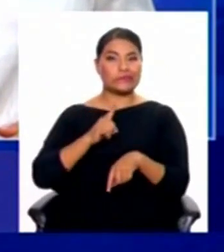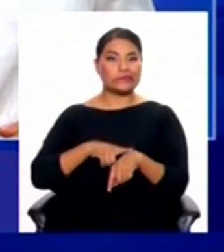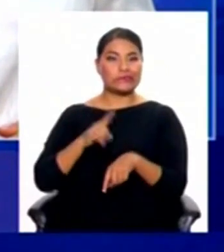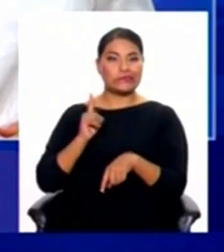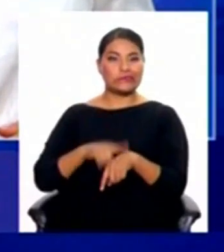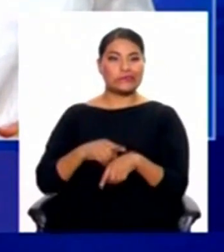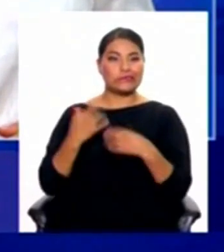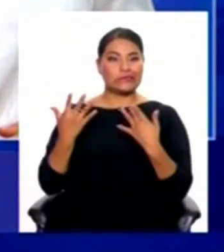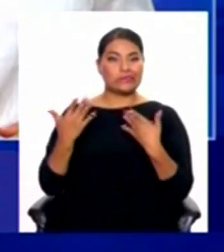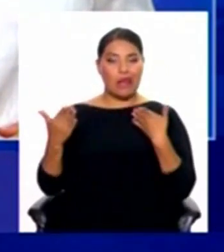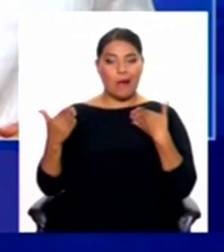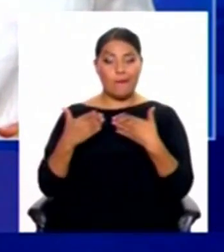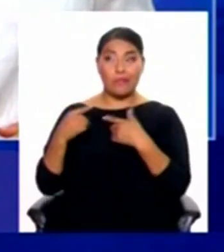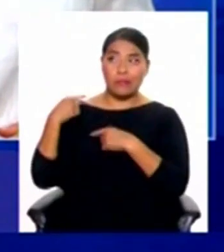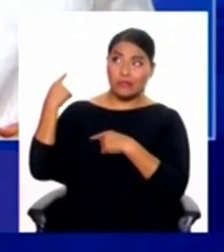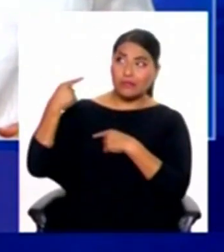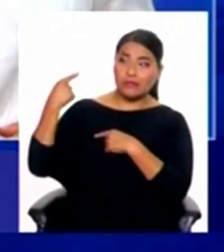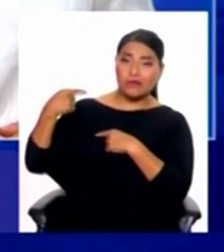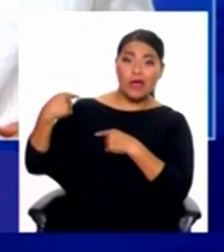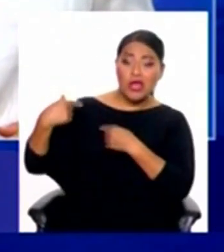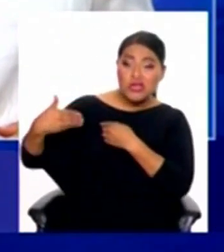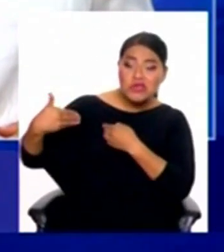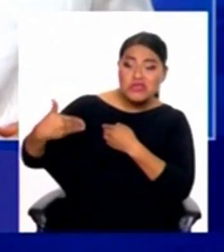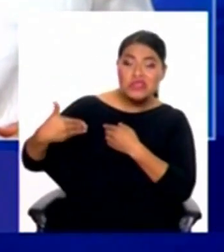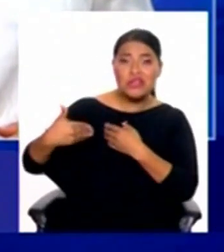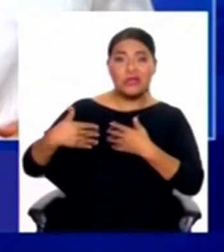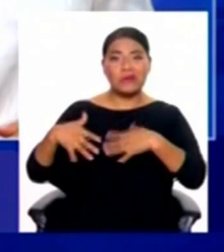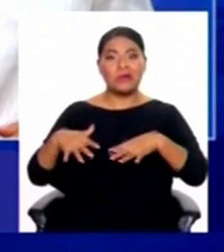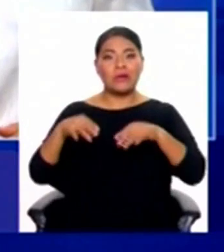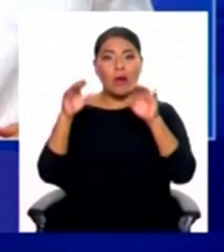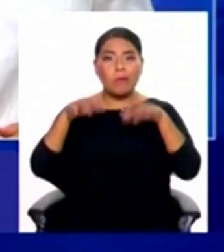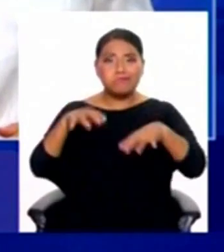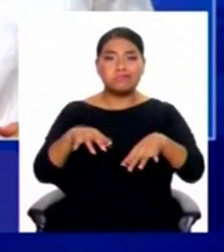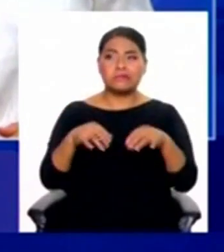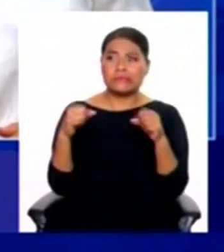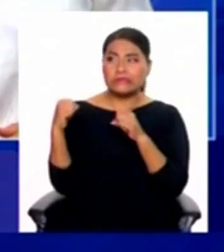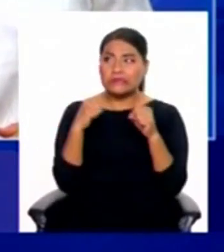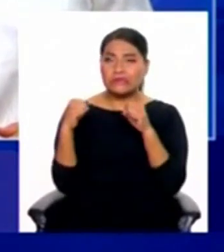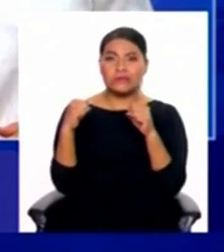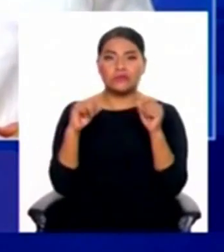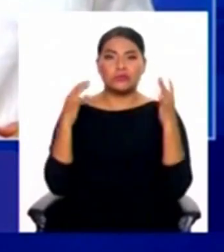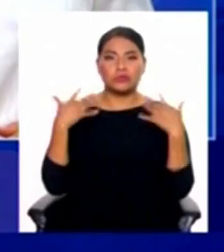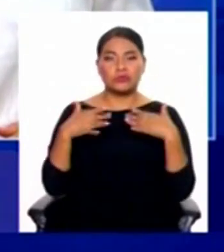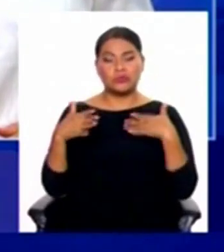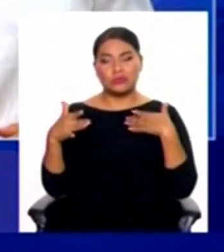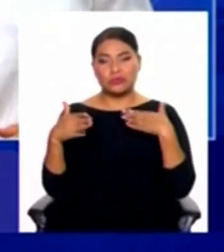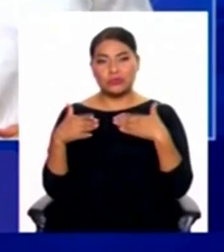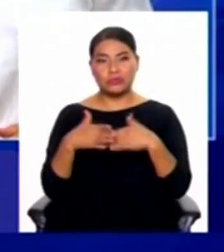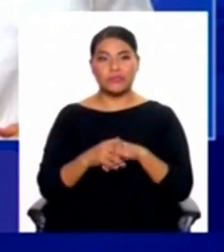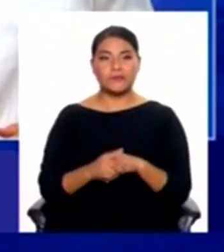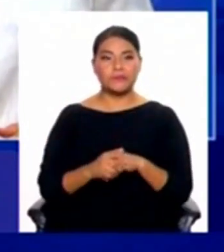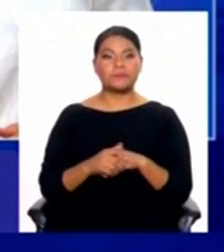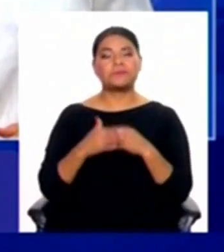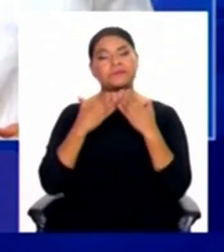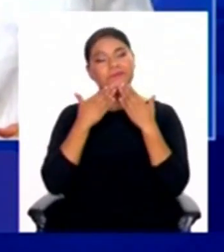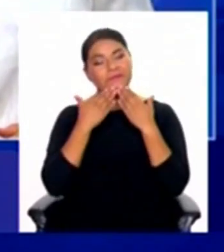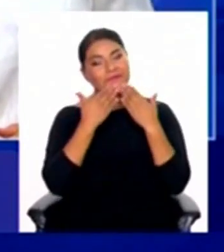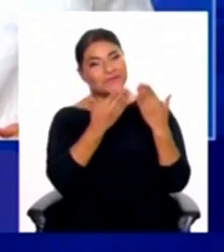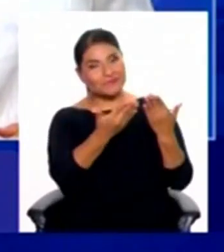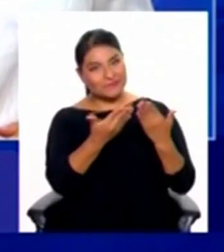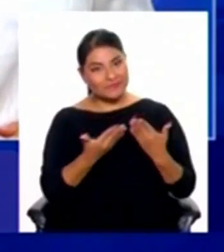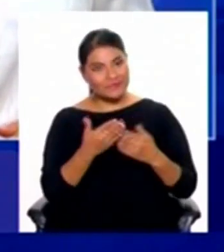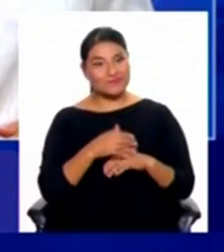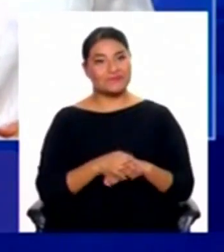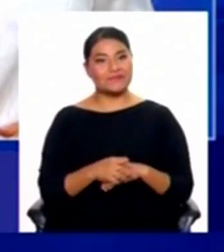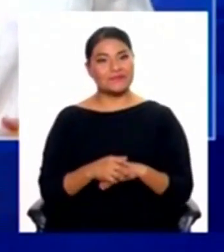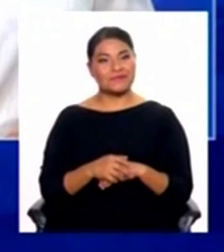perdona. Estamos con el niño a la vuelta de la esquina y esto podría ayudarnos muchísimo. Así es. Muchas gracias, como siempre, Aldo, por estar con